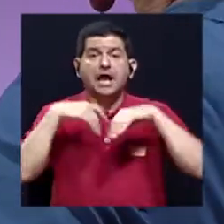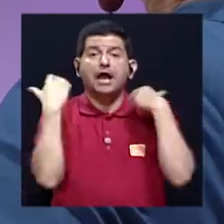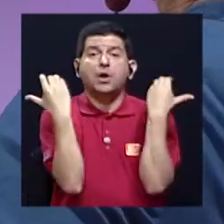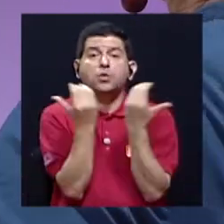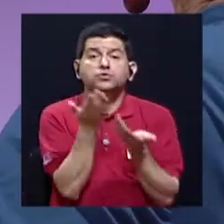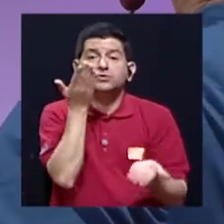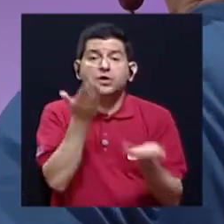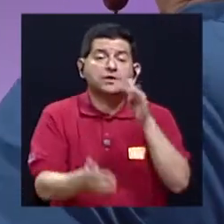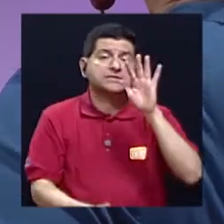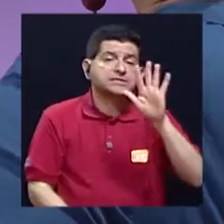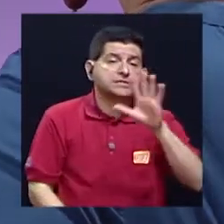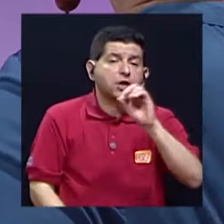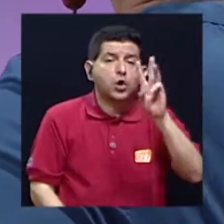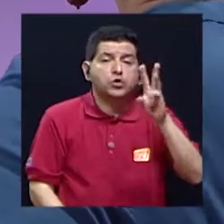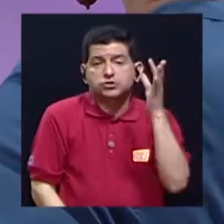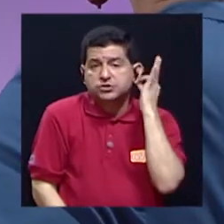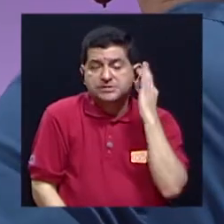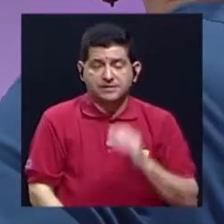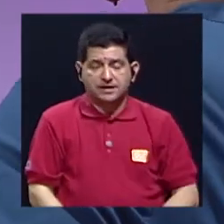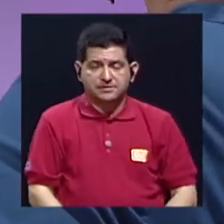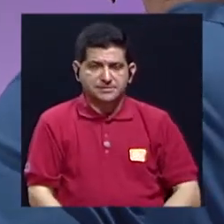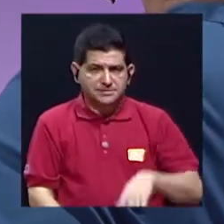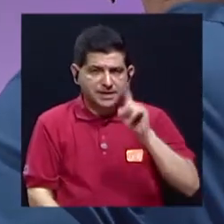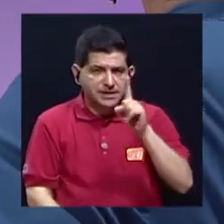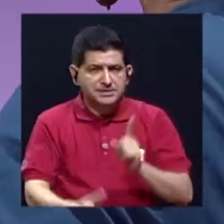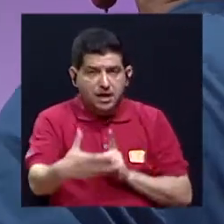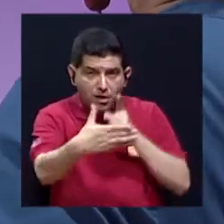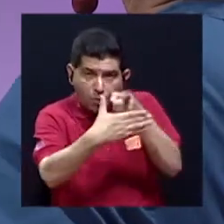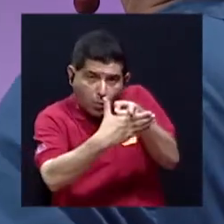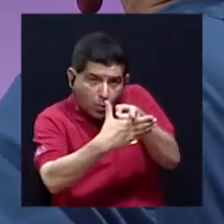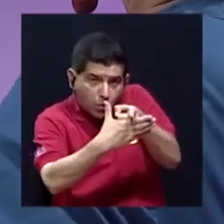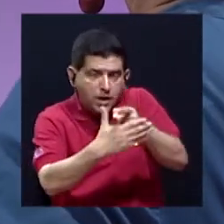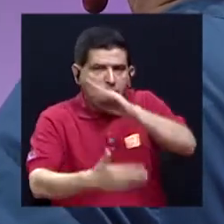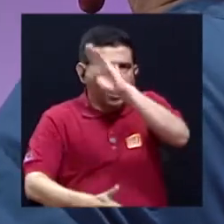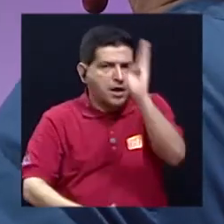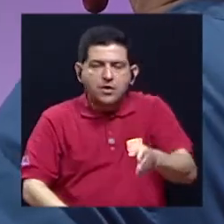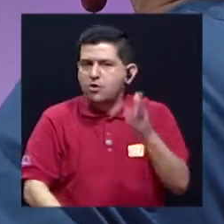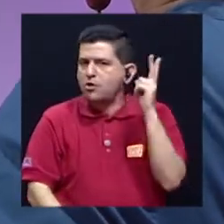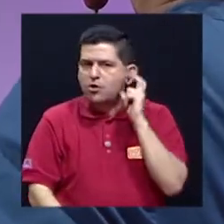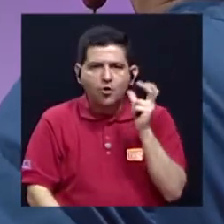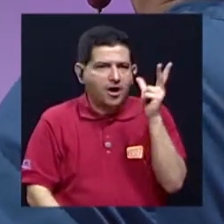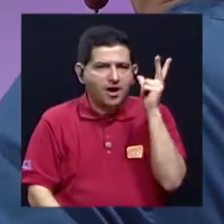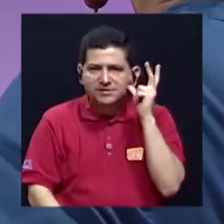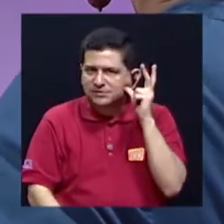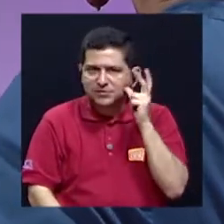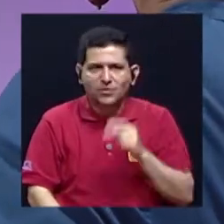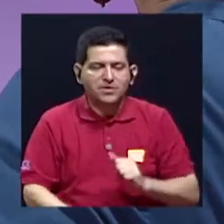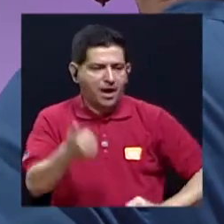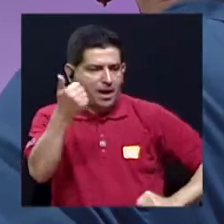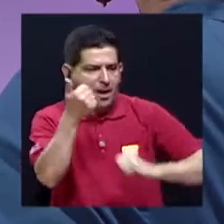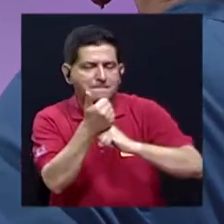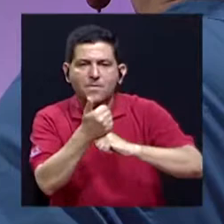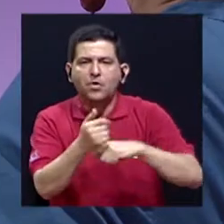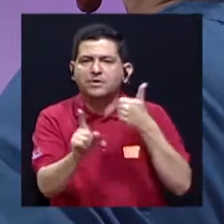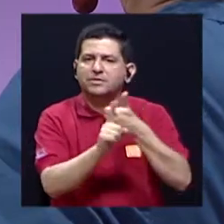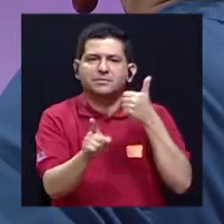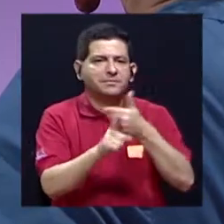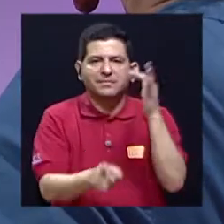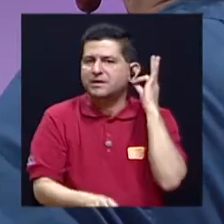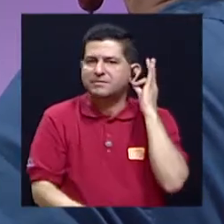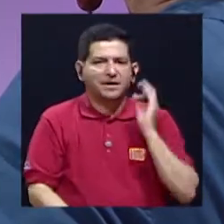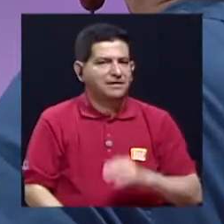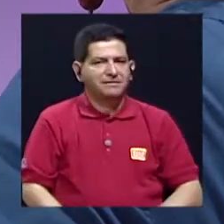consejo pueden haber 5 o 6 mujeres. Y si a una lo ofenden, nunca oye el apoyo de las mismas